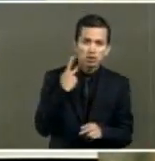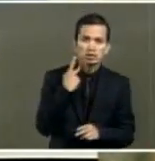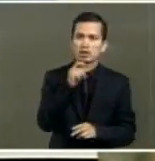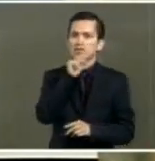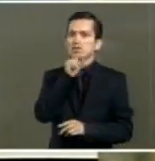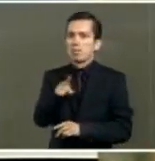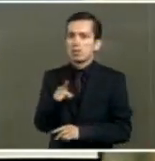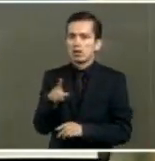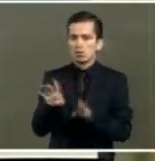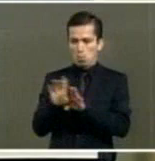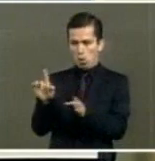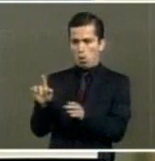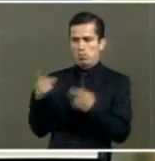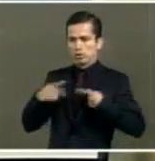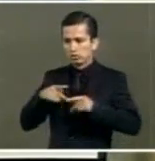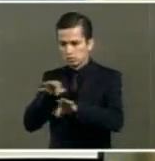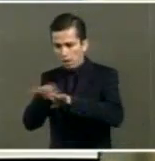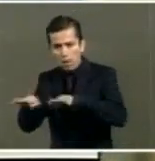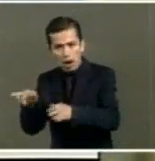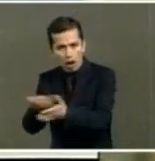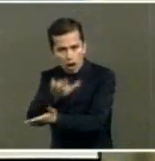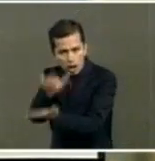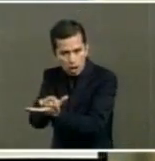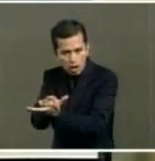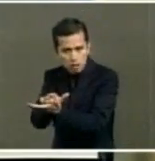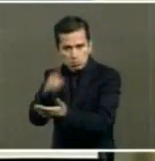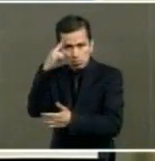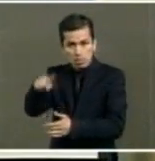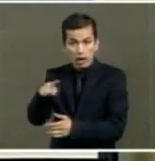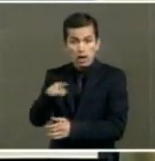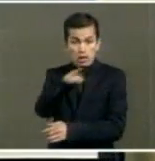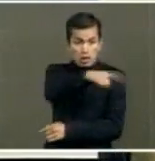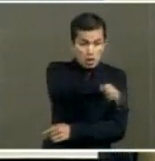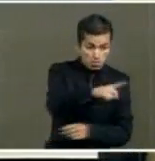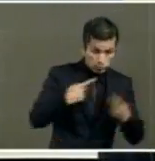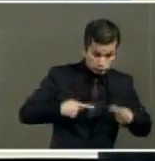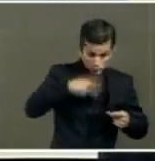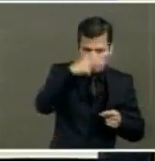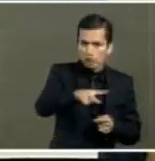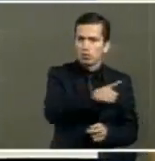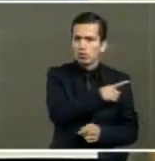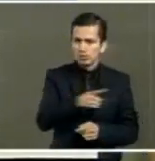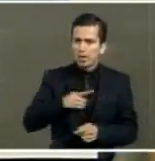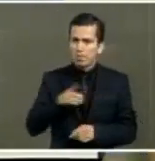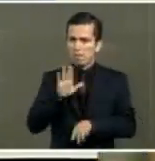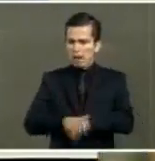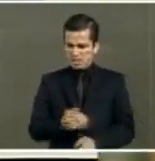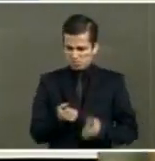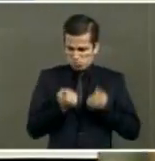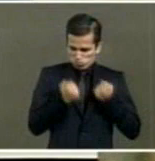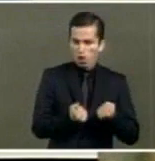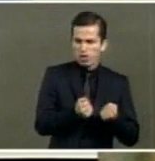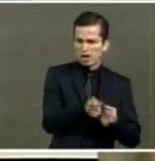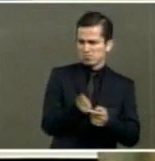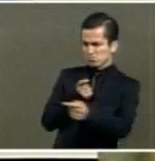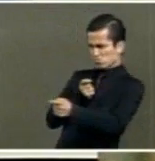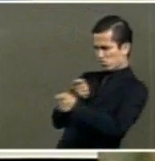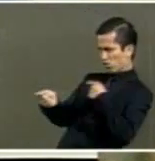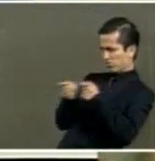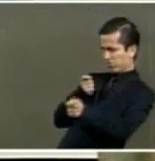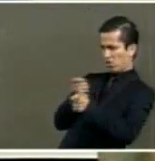de legisladores y de alcaldes para darle más poder a los ciudadanos sobre sus representantes. Las